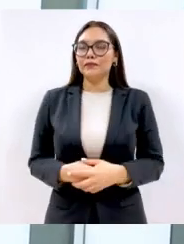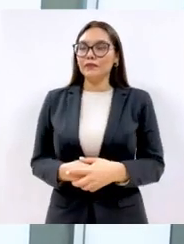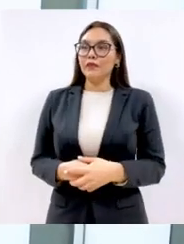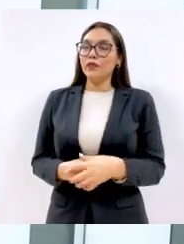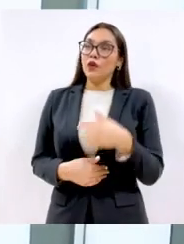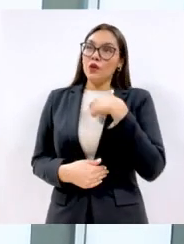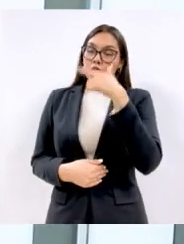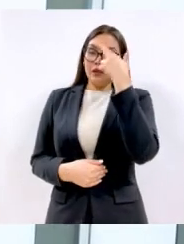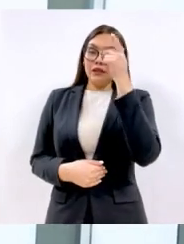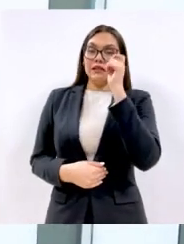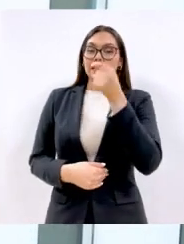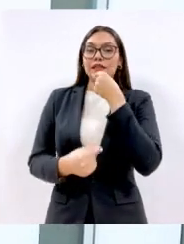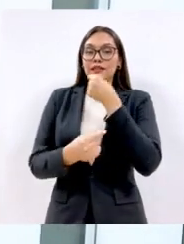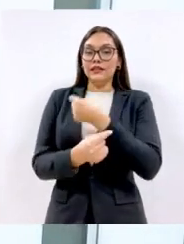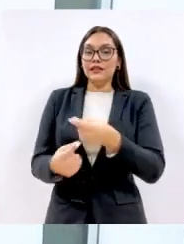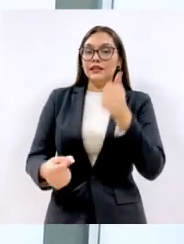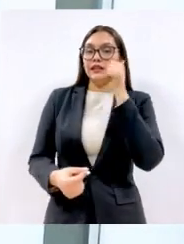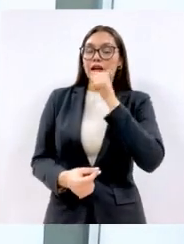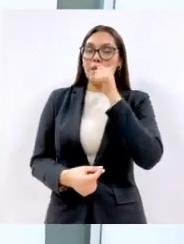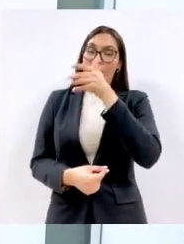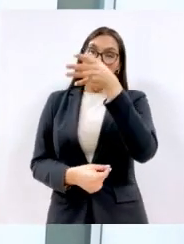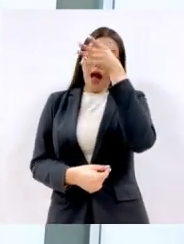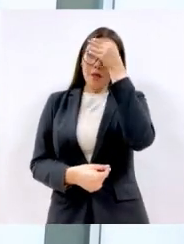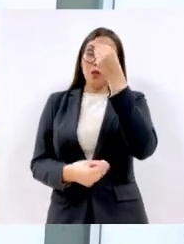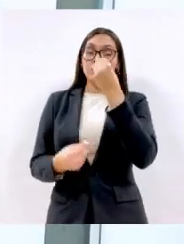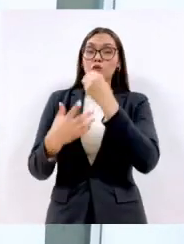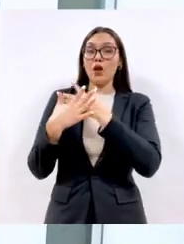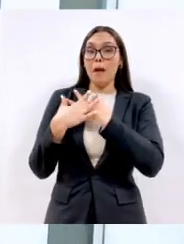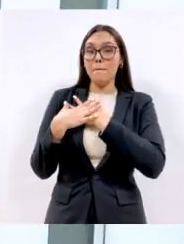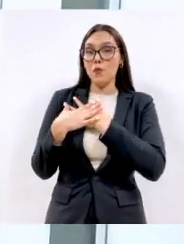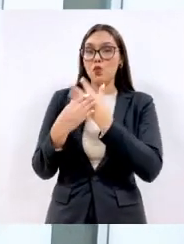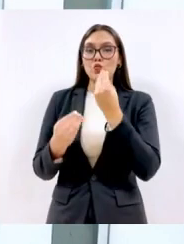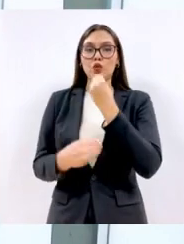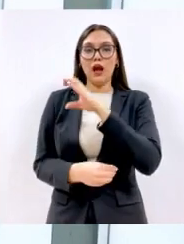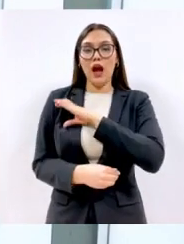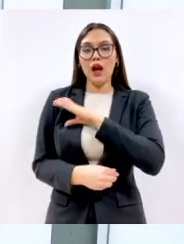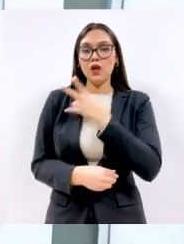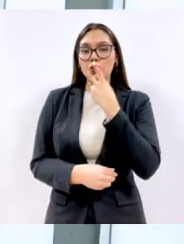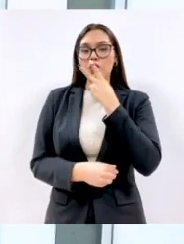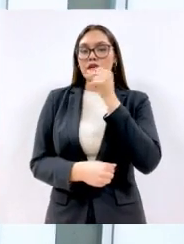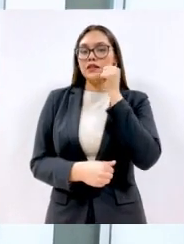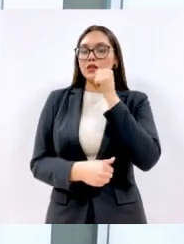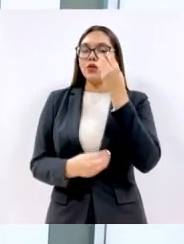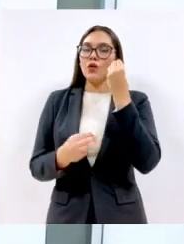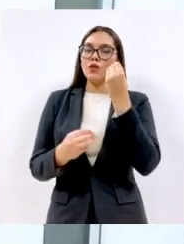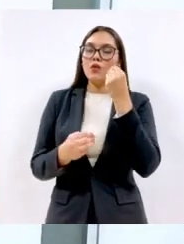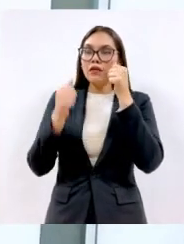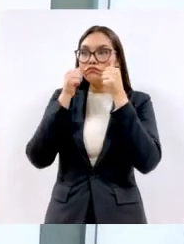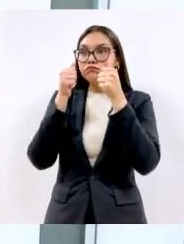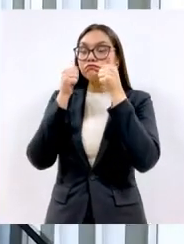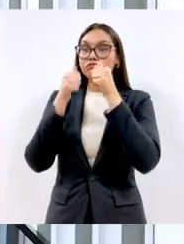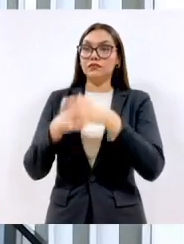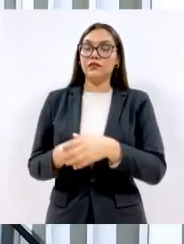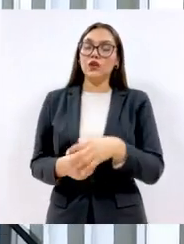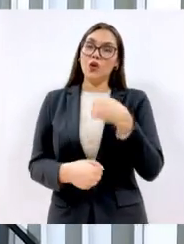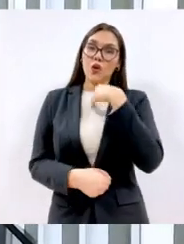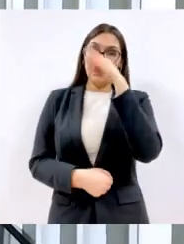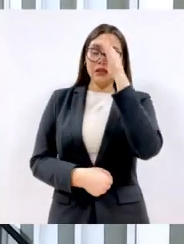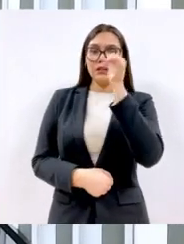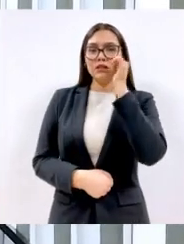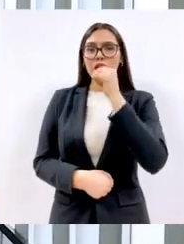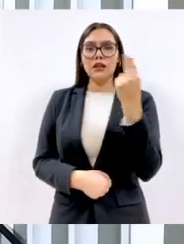Que los niños se aprenden con mucho amor, con mucho cariño y mucha atención. Creo